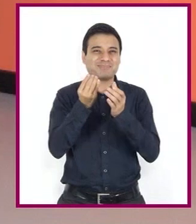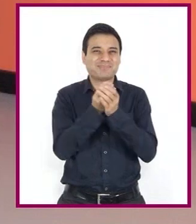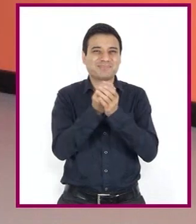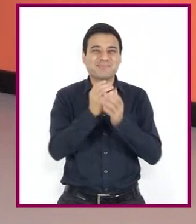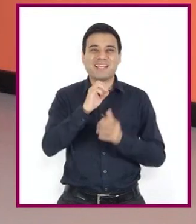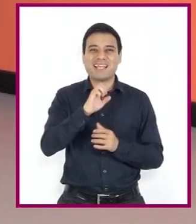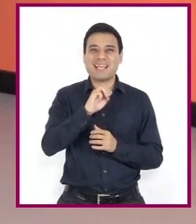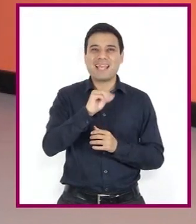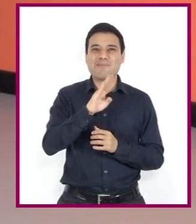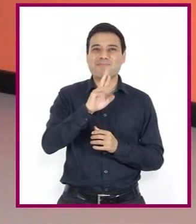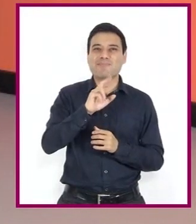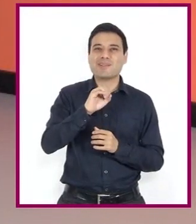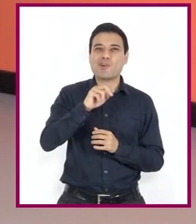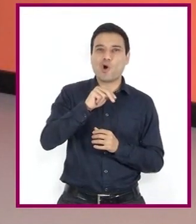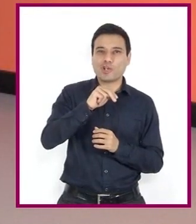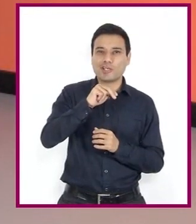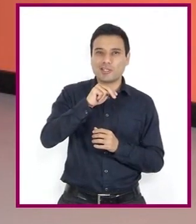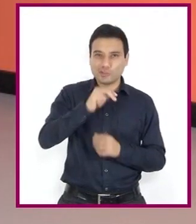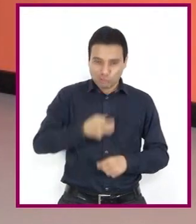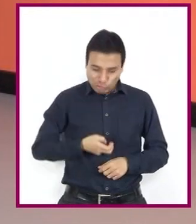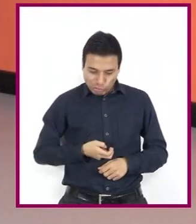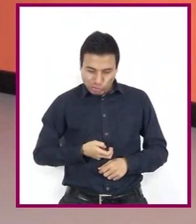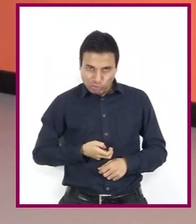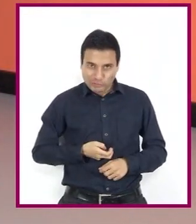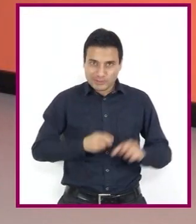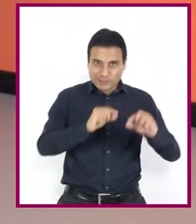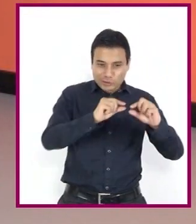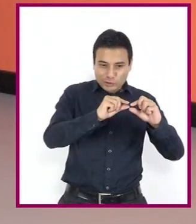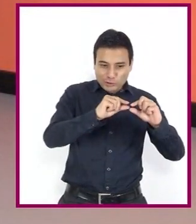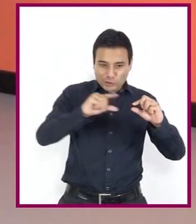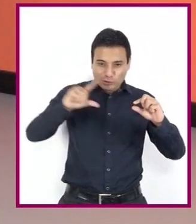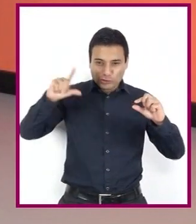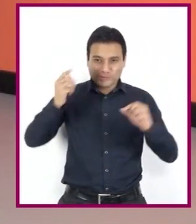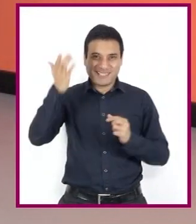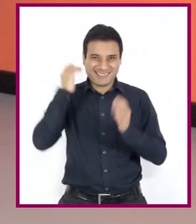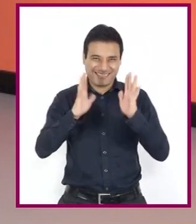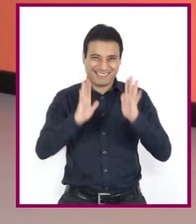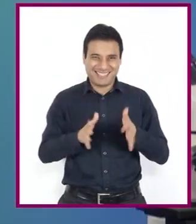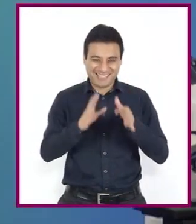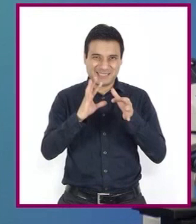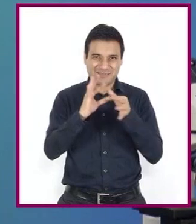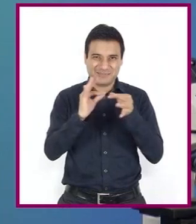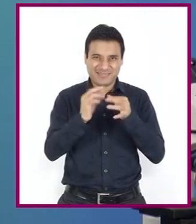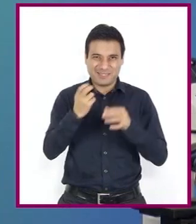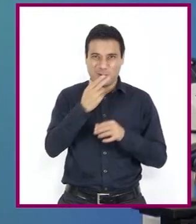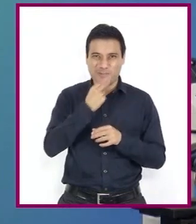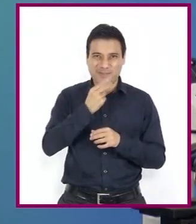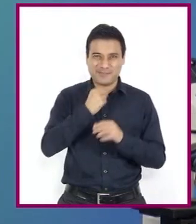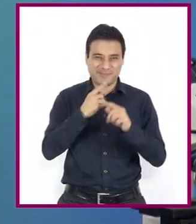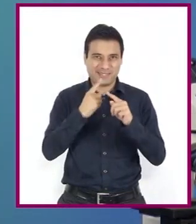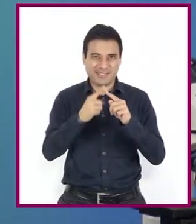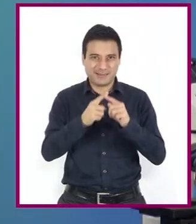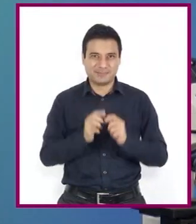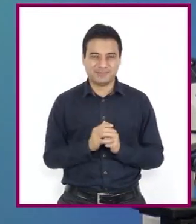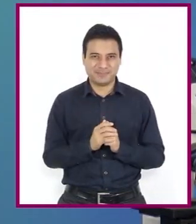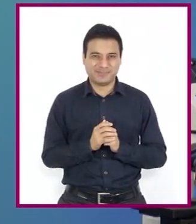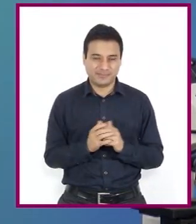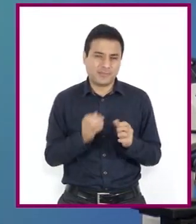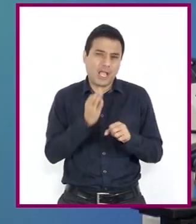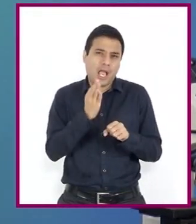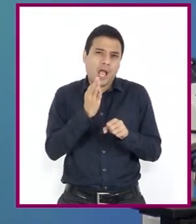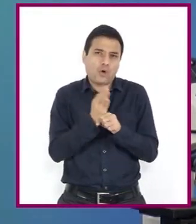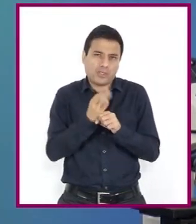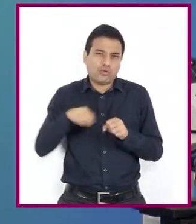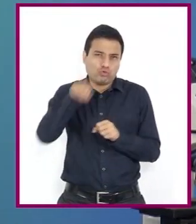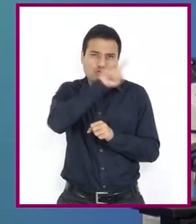como evidencia de la evolución, hablamos sobre él. Claro, ya que si hoy sabemos